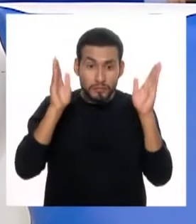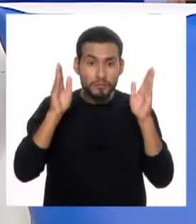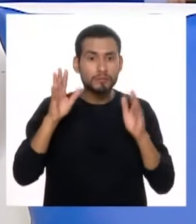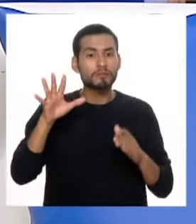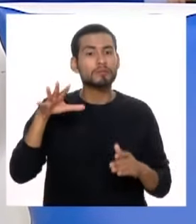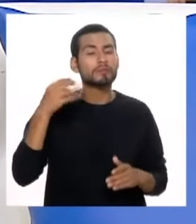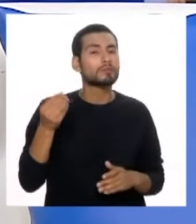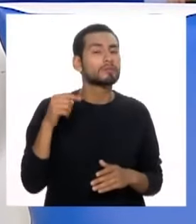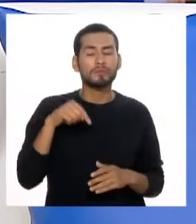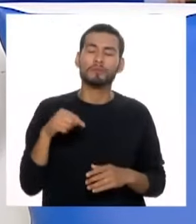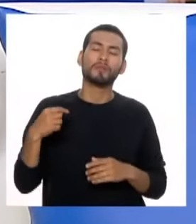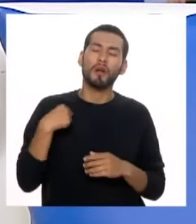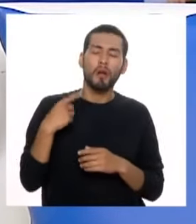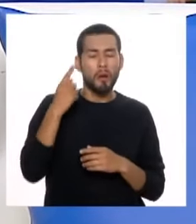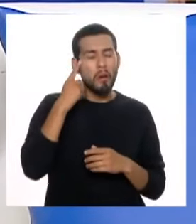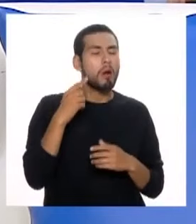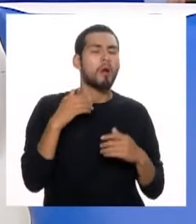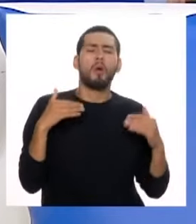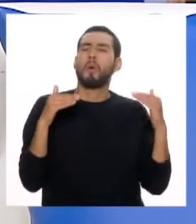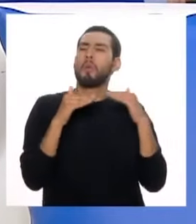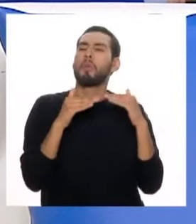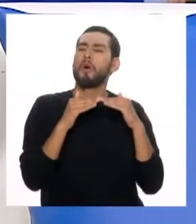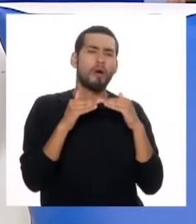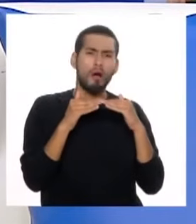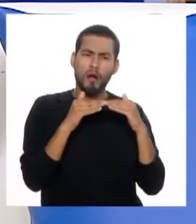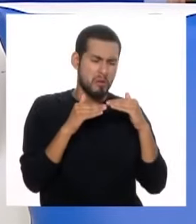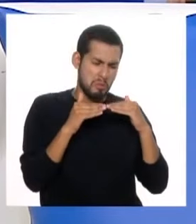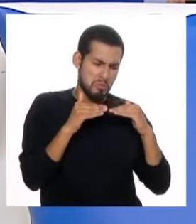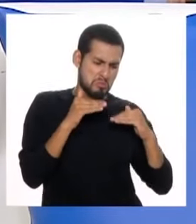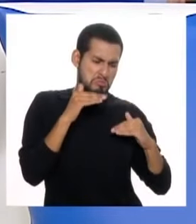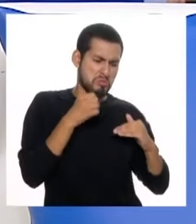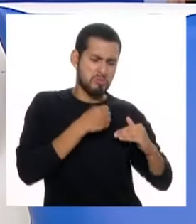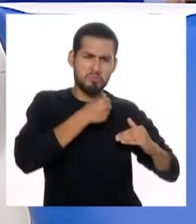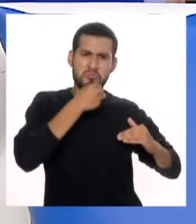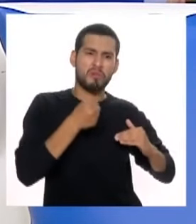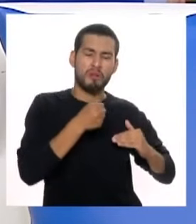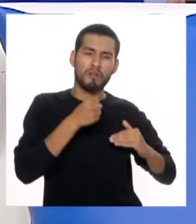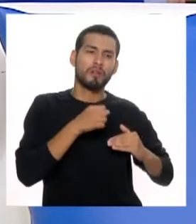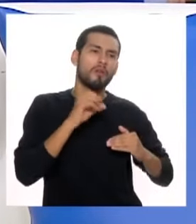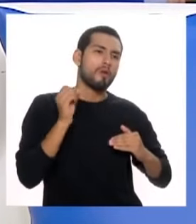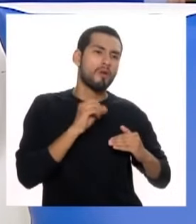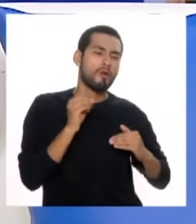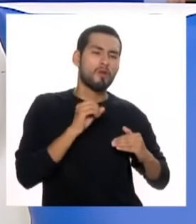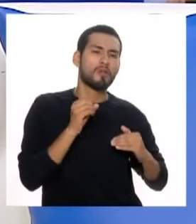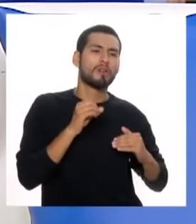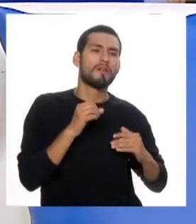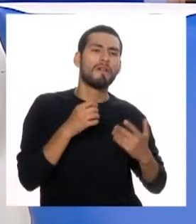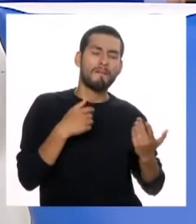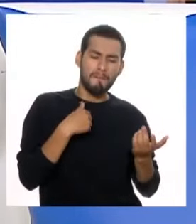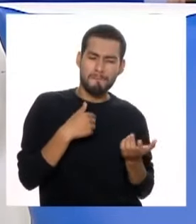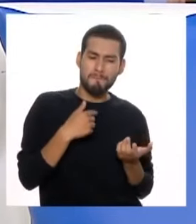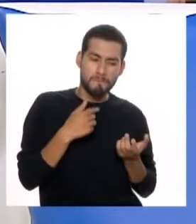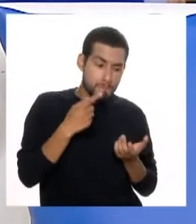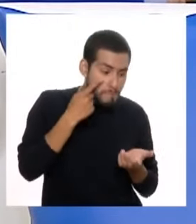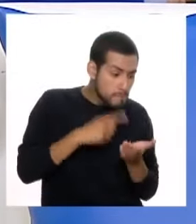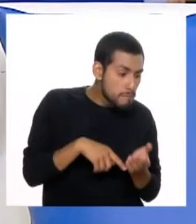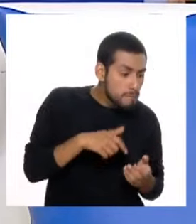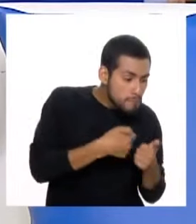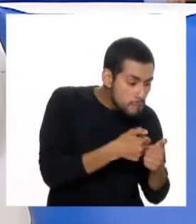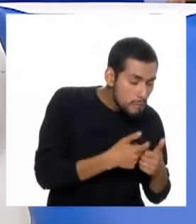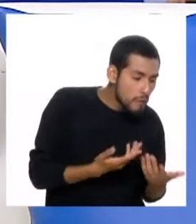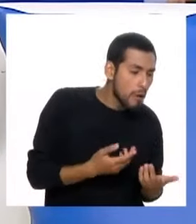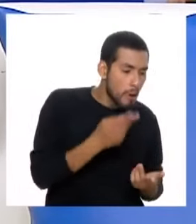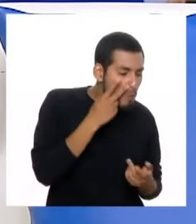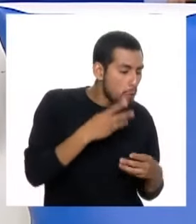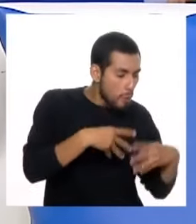construyendo relaciones que no son igualitarias, donde alguien tiene más poder que el otro, donde uno te quiere revisar el chat,